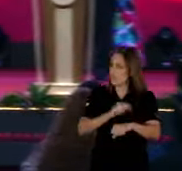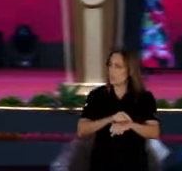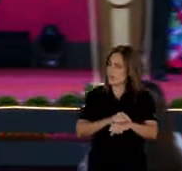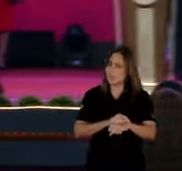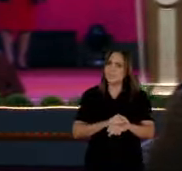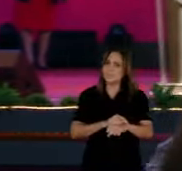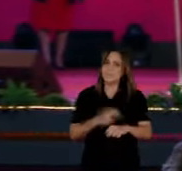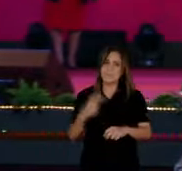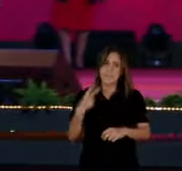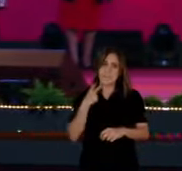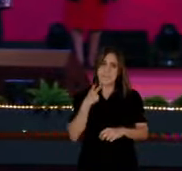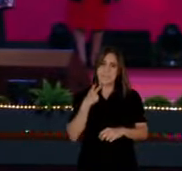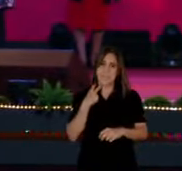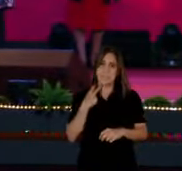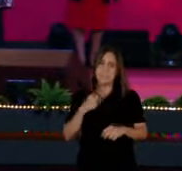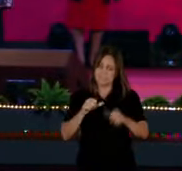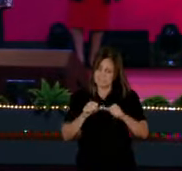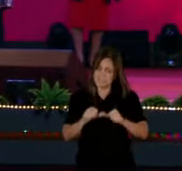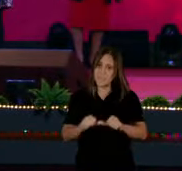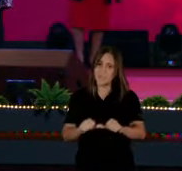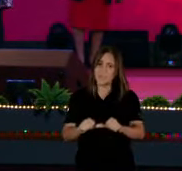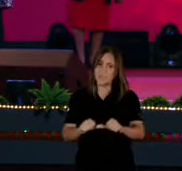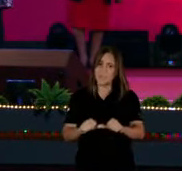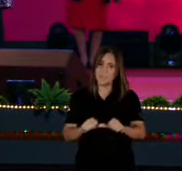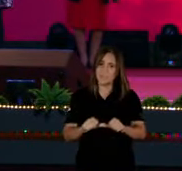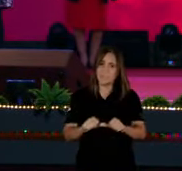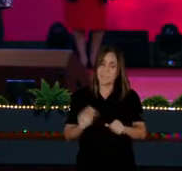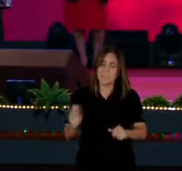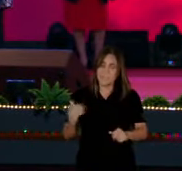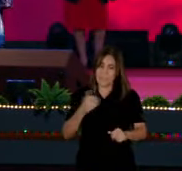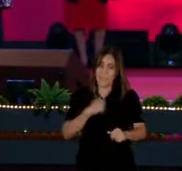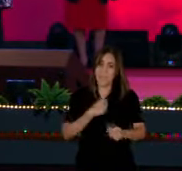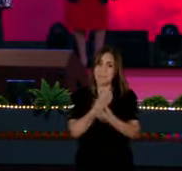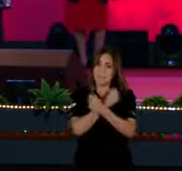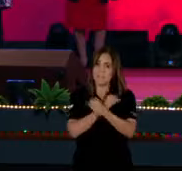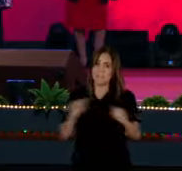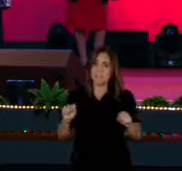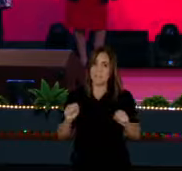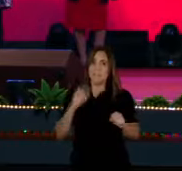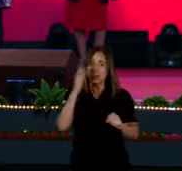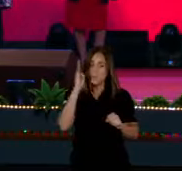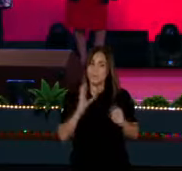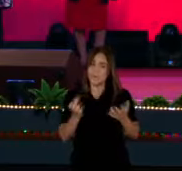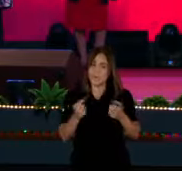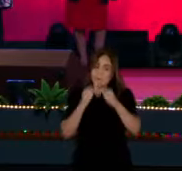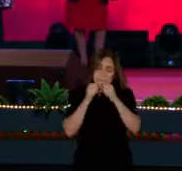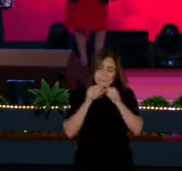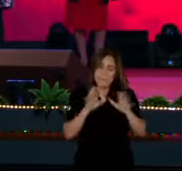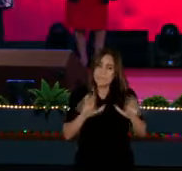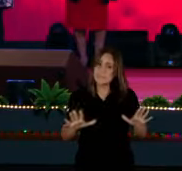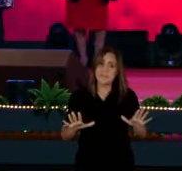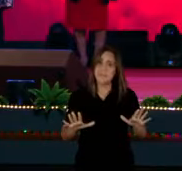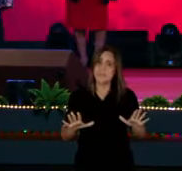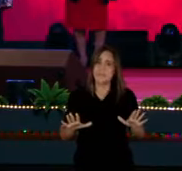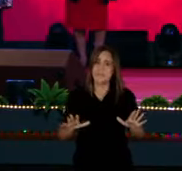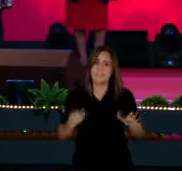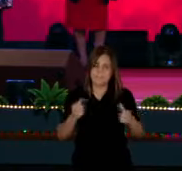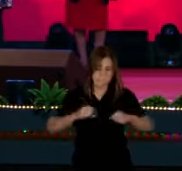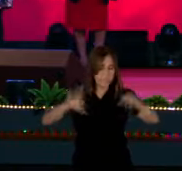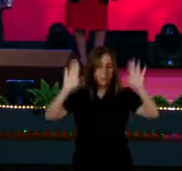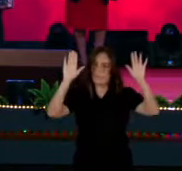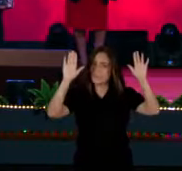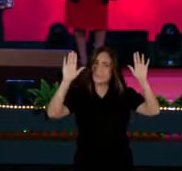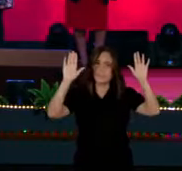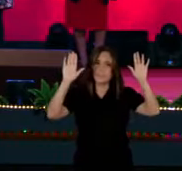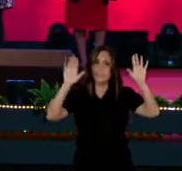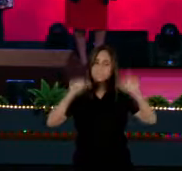seguir. Hay almas que salvar. Y Dios quiere bendecirte, no te rindas por nada. Sigue